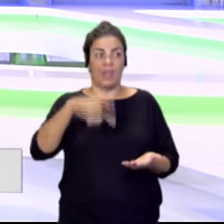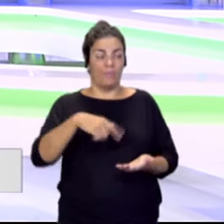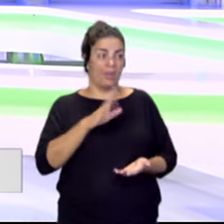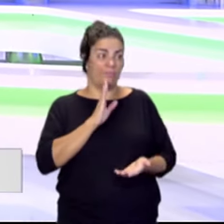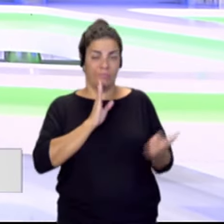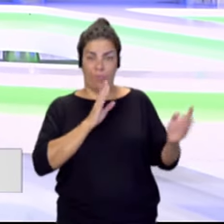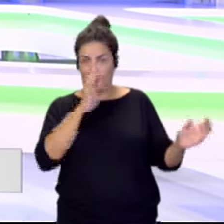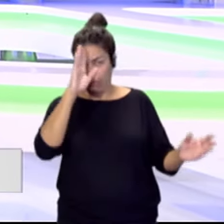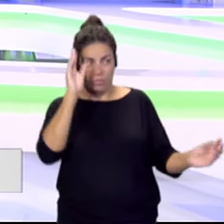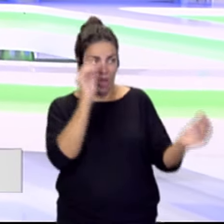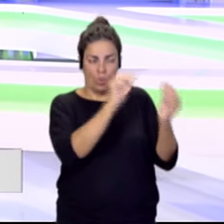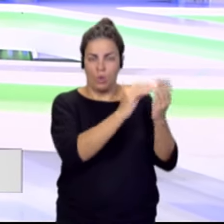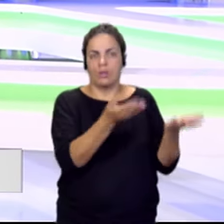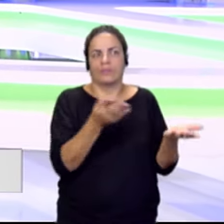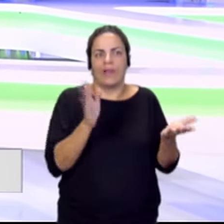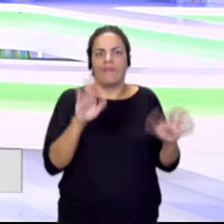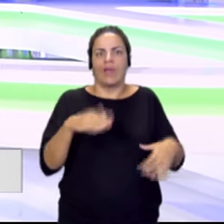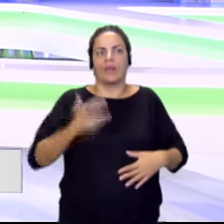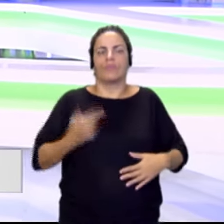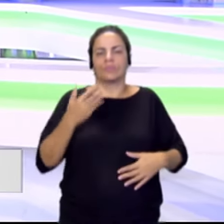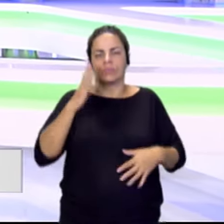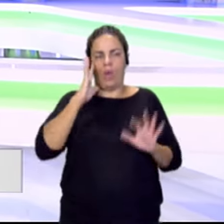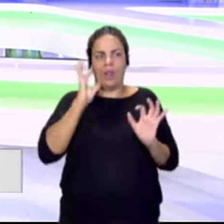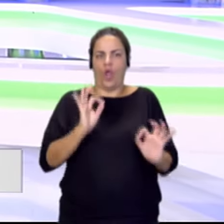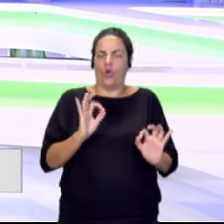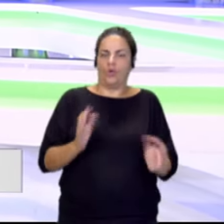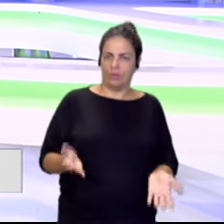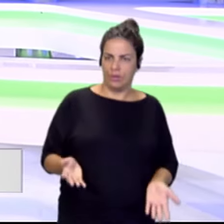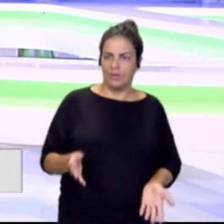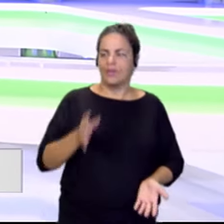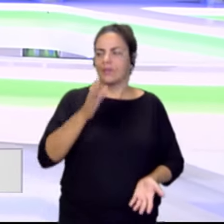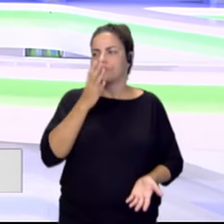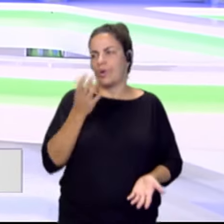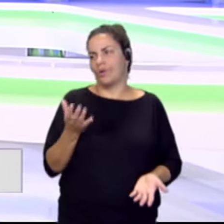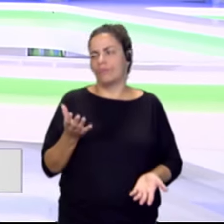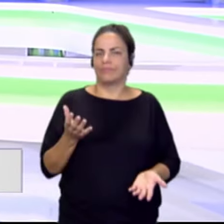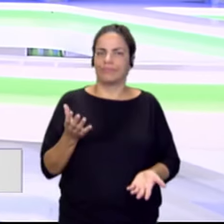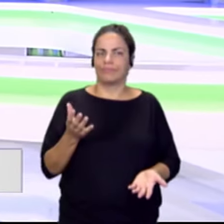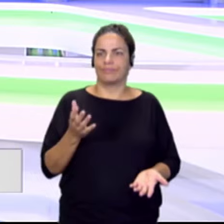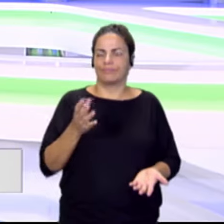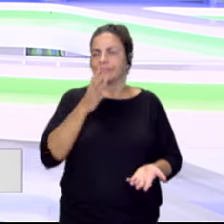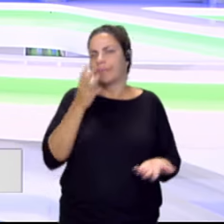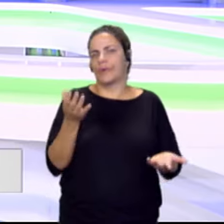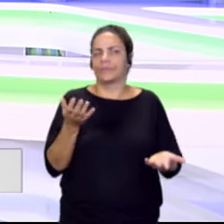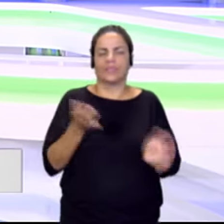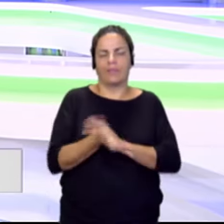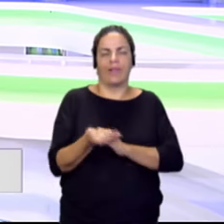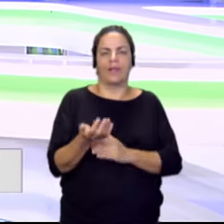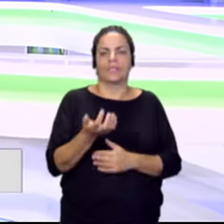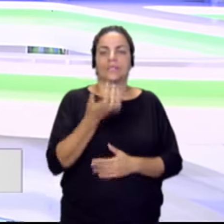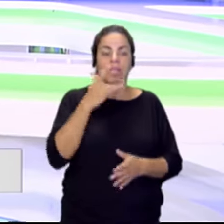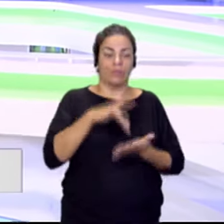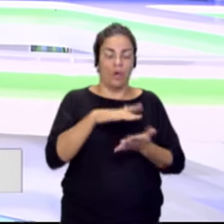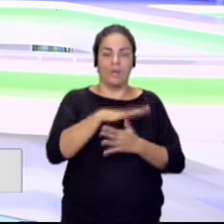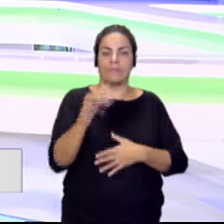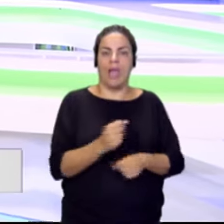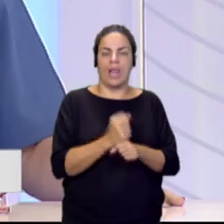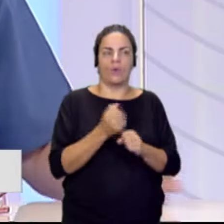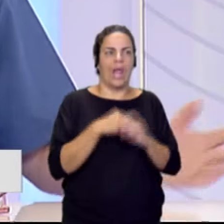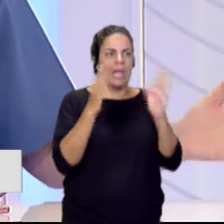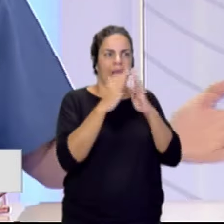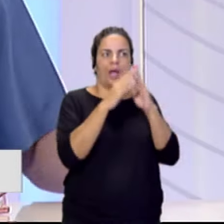Antonio, sentido común, porque ni pecar por exceso ni pecar por defecto, o sea, no nos vamos a quedar en casa cuando tenemos una baja laboral,